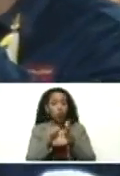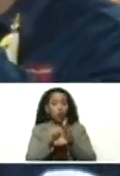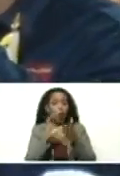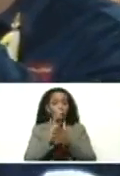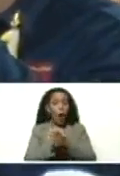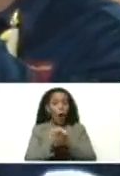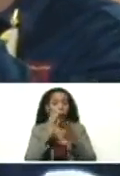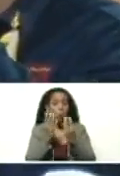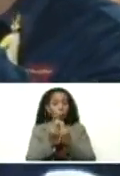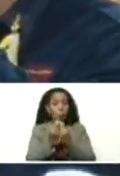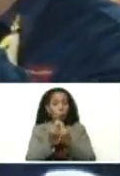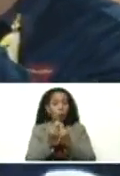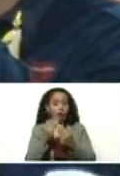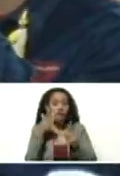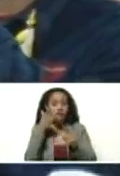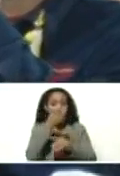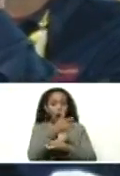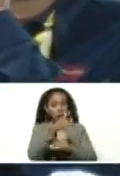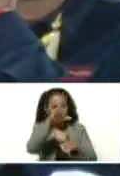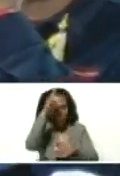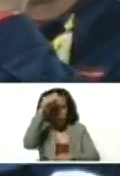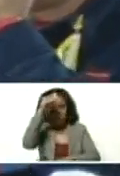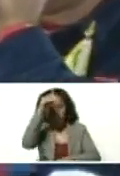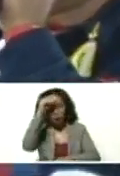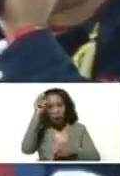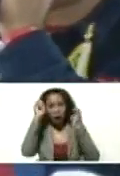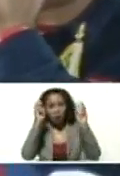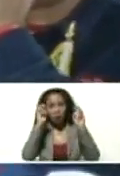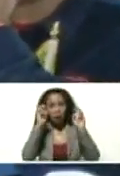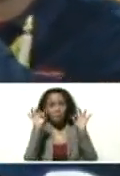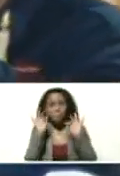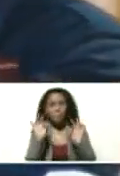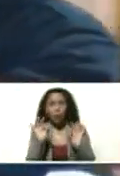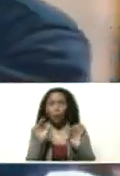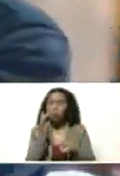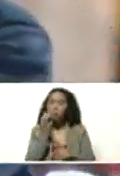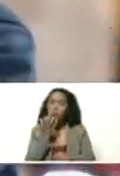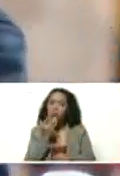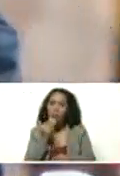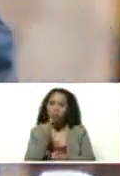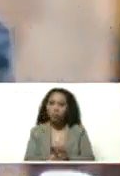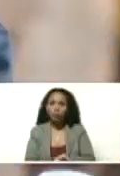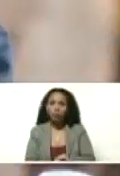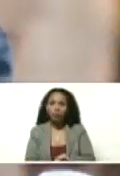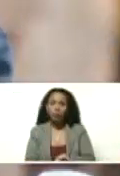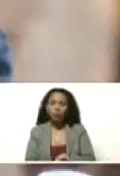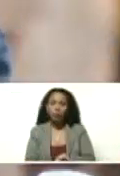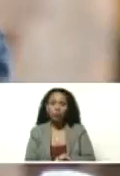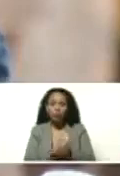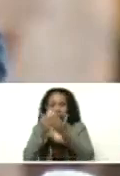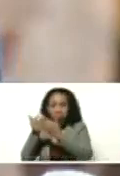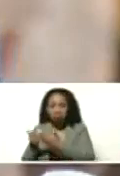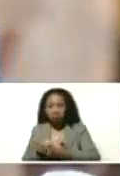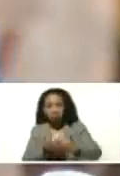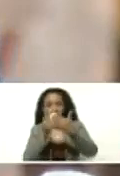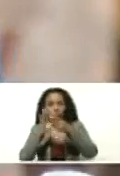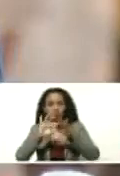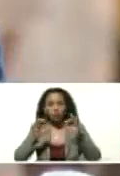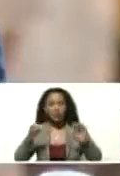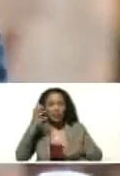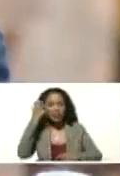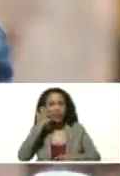compañeros se van formando en materia, presidente, específica. Por ejemplo, el estudio de la cadena